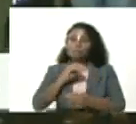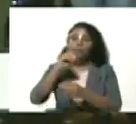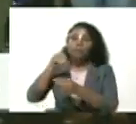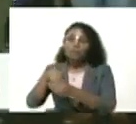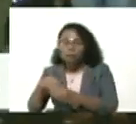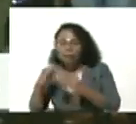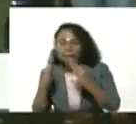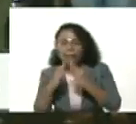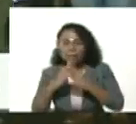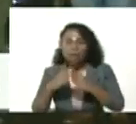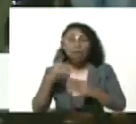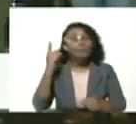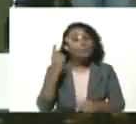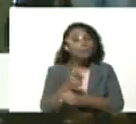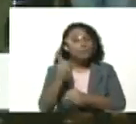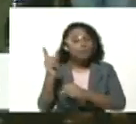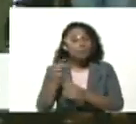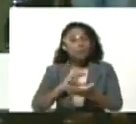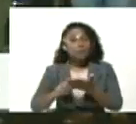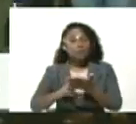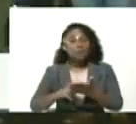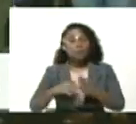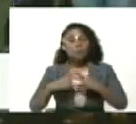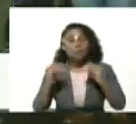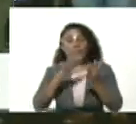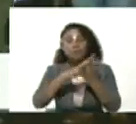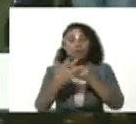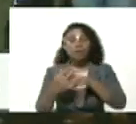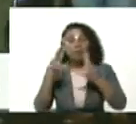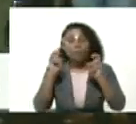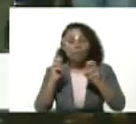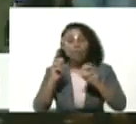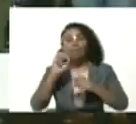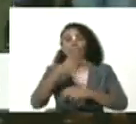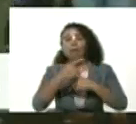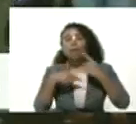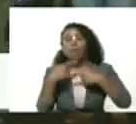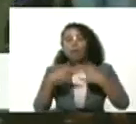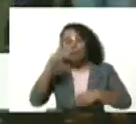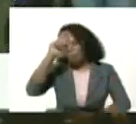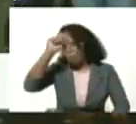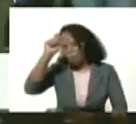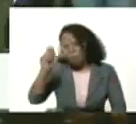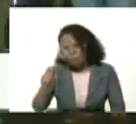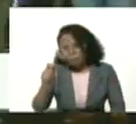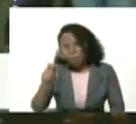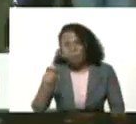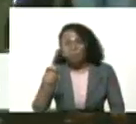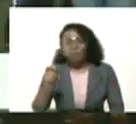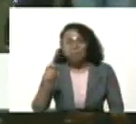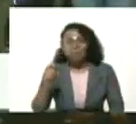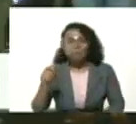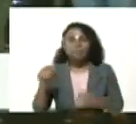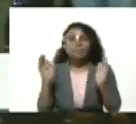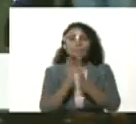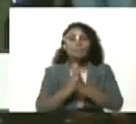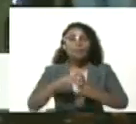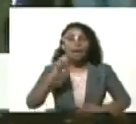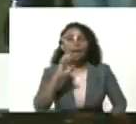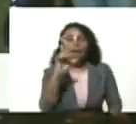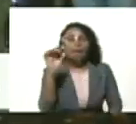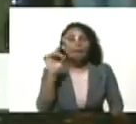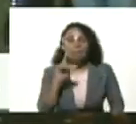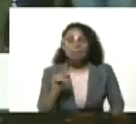hogares, debidamente recuperados por Barrio Nuevo, Barrio Tricolor, que también tenemos que hacer reconocimiento, y Santa Elena de Guairende está